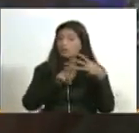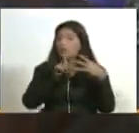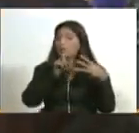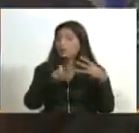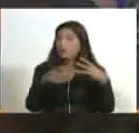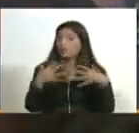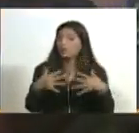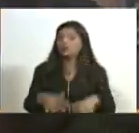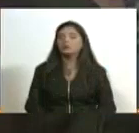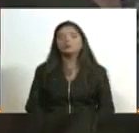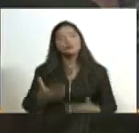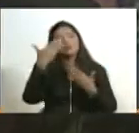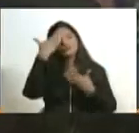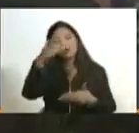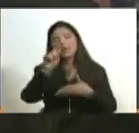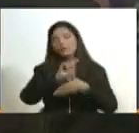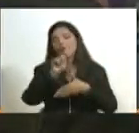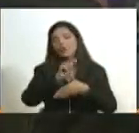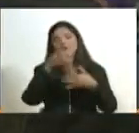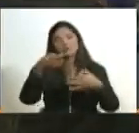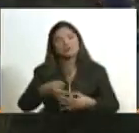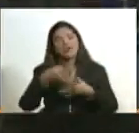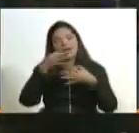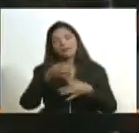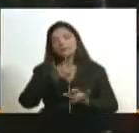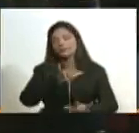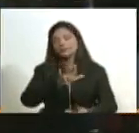Un saludo a Telesur, siempre, cariñoso.